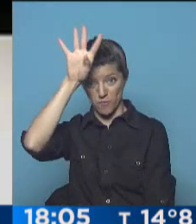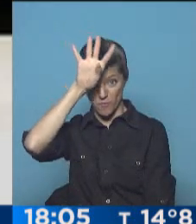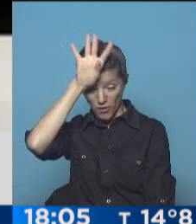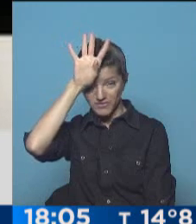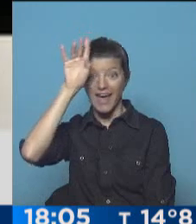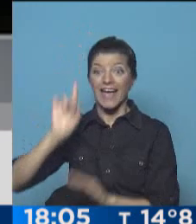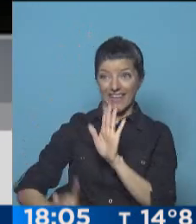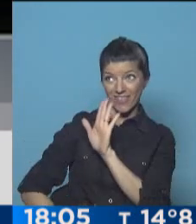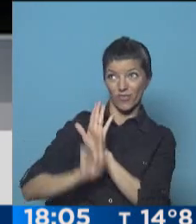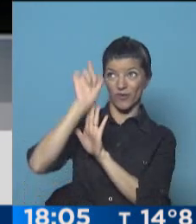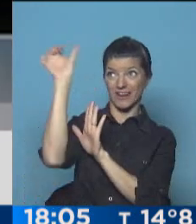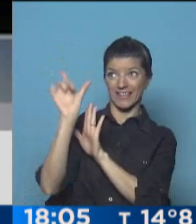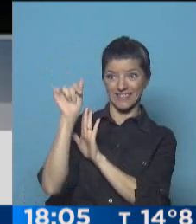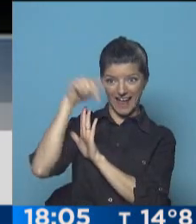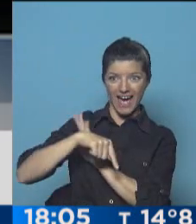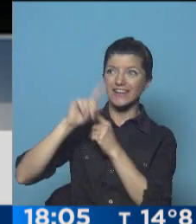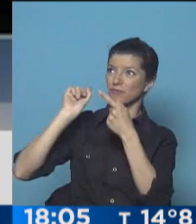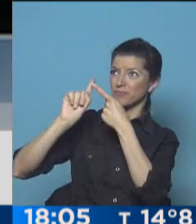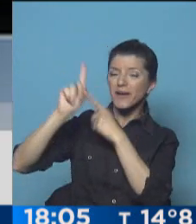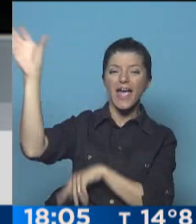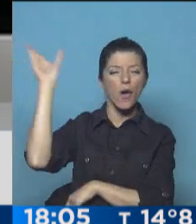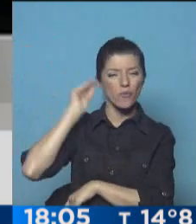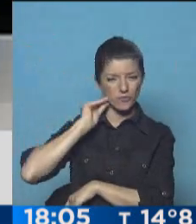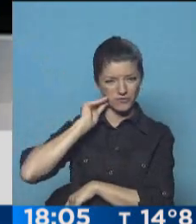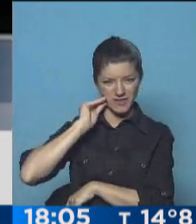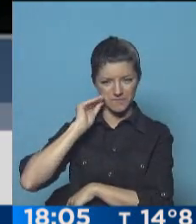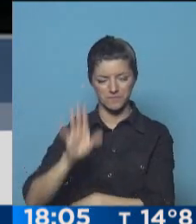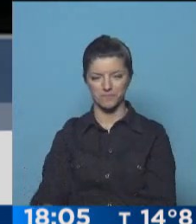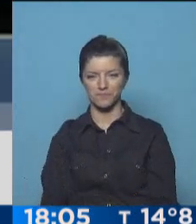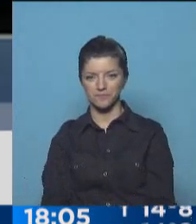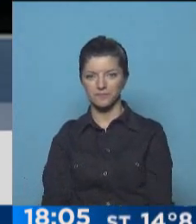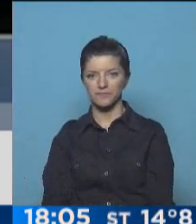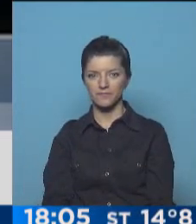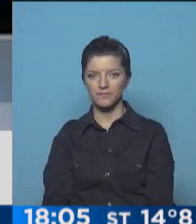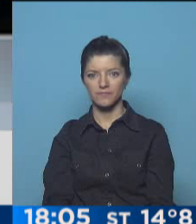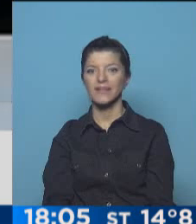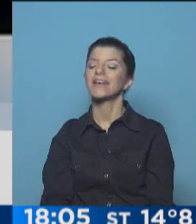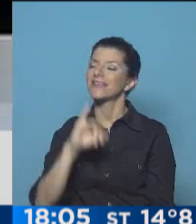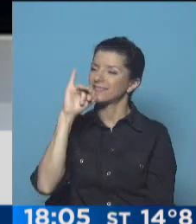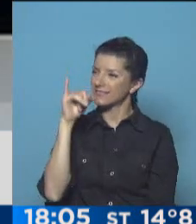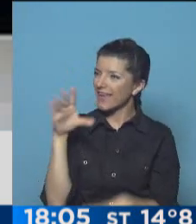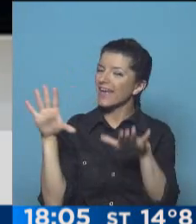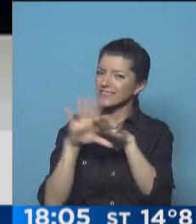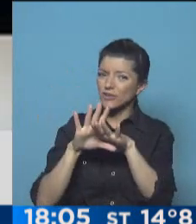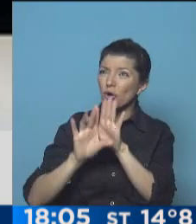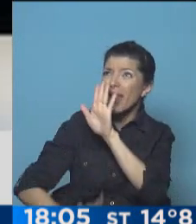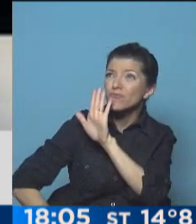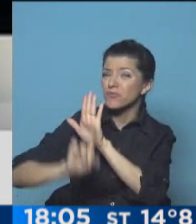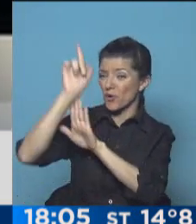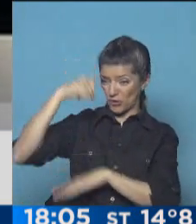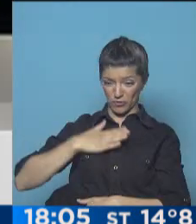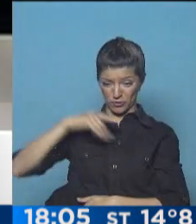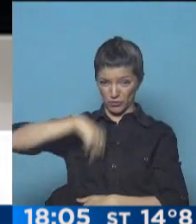norte, presidenta, la están escuchando, comunicándonos con el otro extremo de la patria. Sí, exactamente, con el otro extremo de la patria.